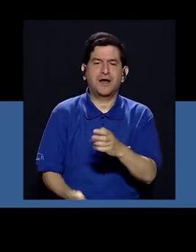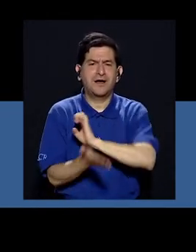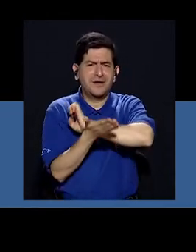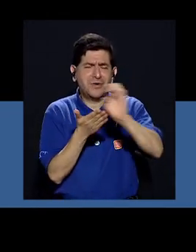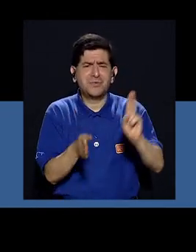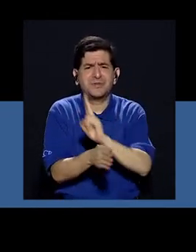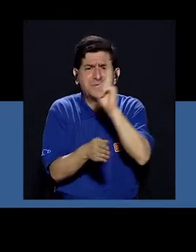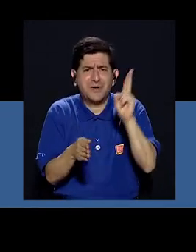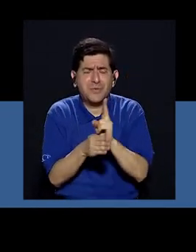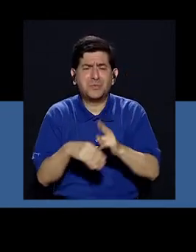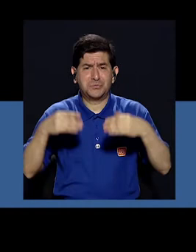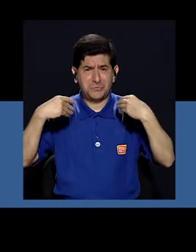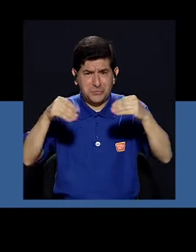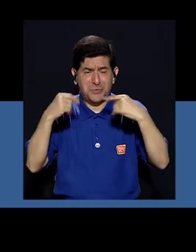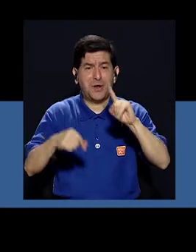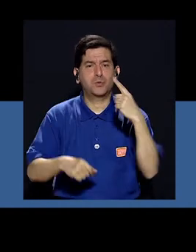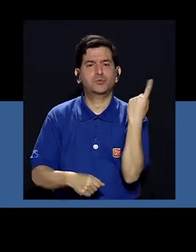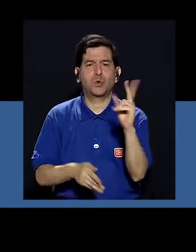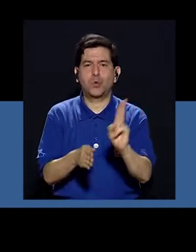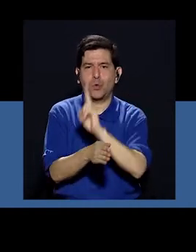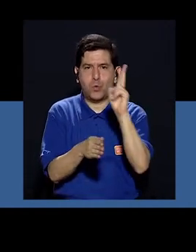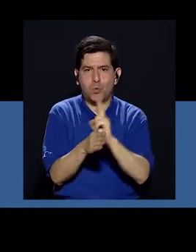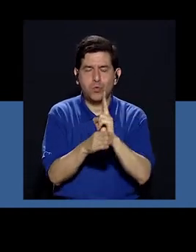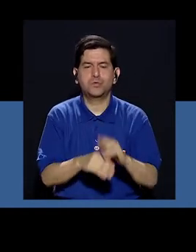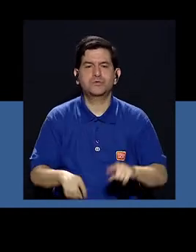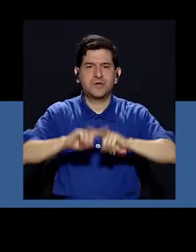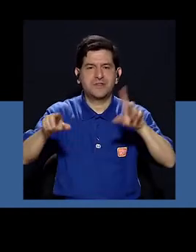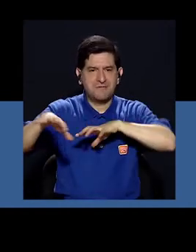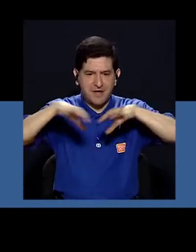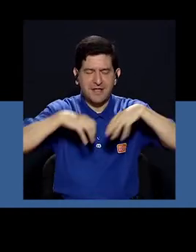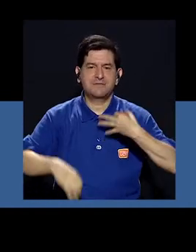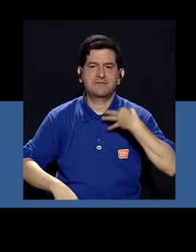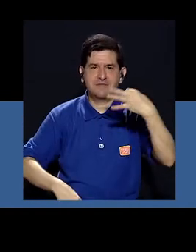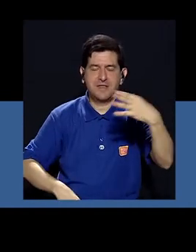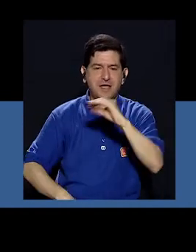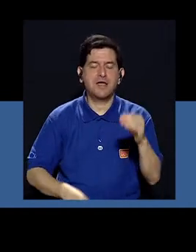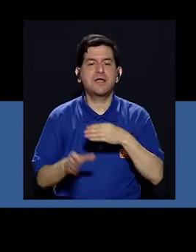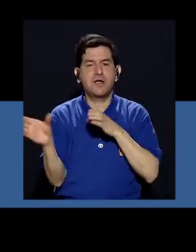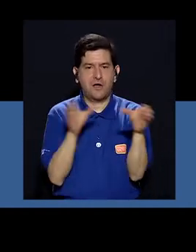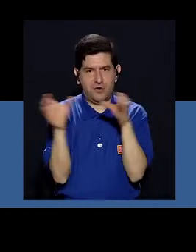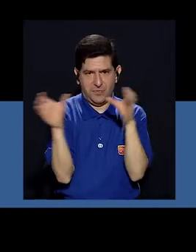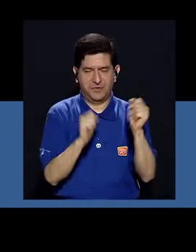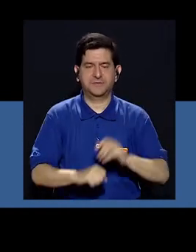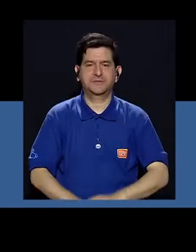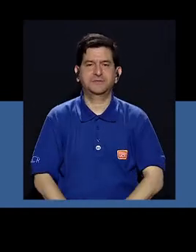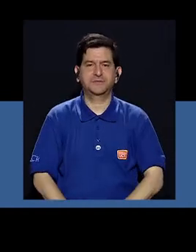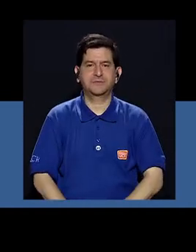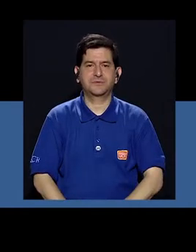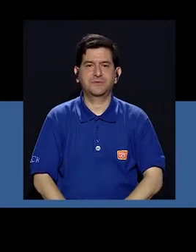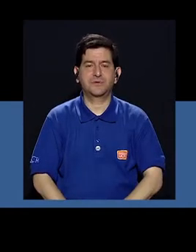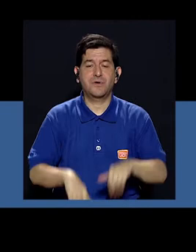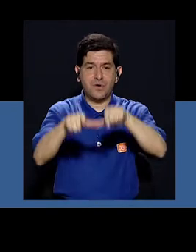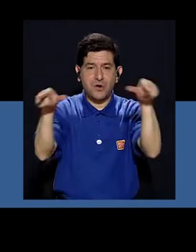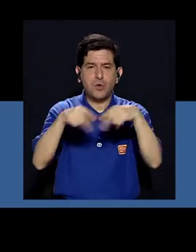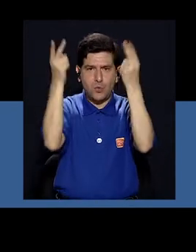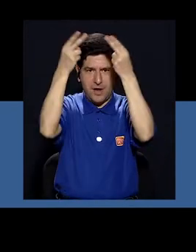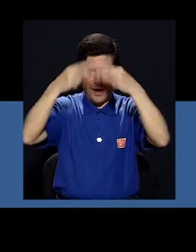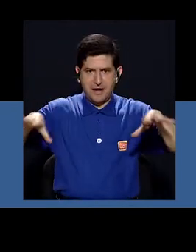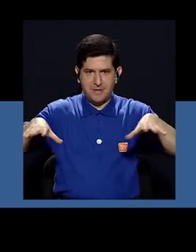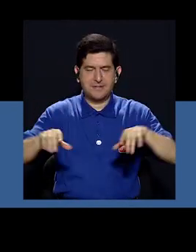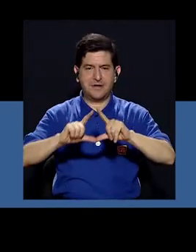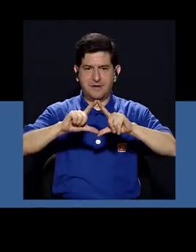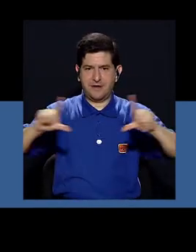para evitar utilizar el plástico de un solo uso en nuestras actividades diarias y en el comercio. En la página